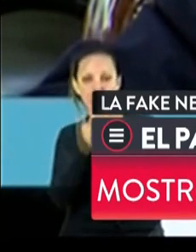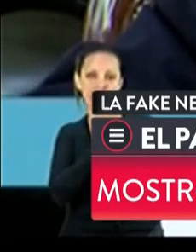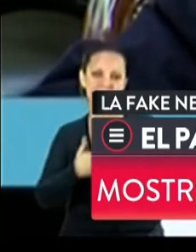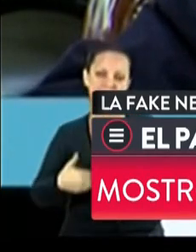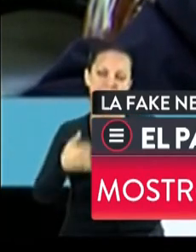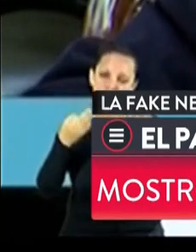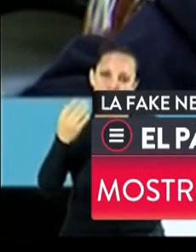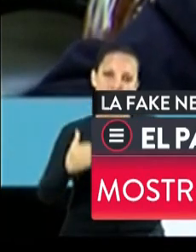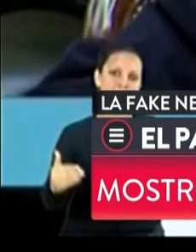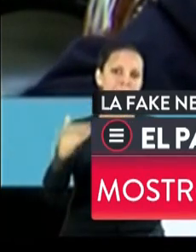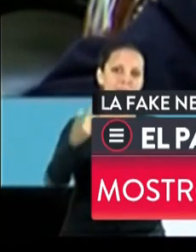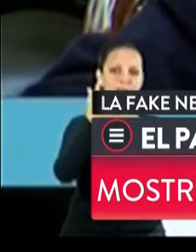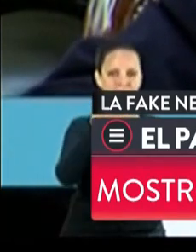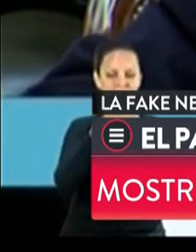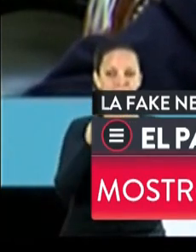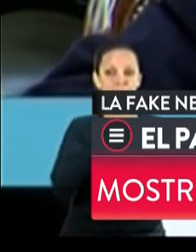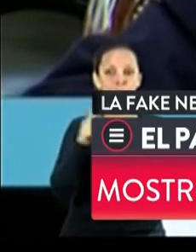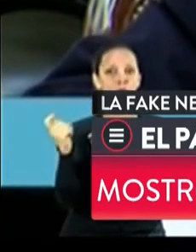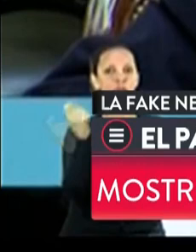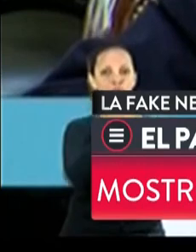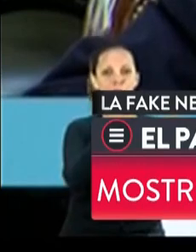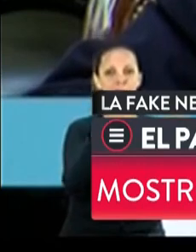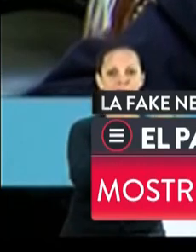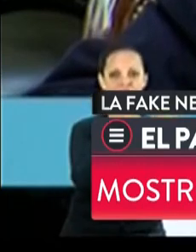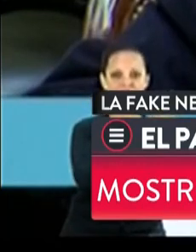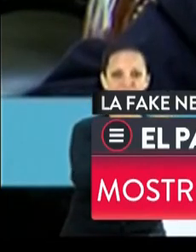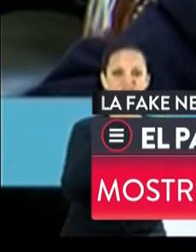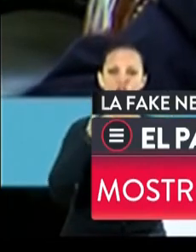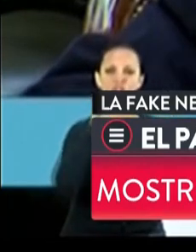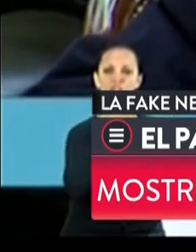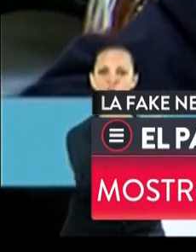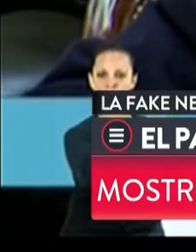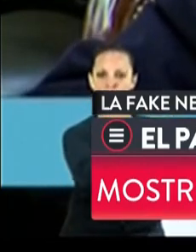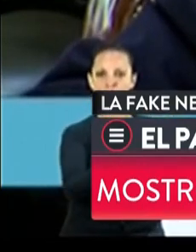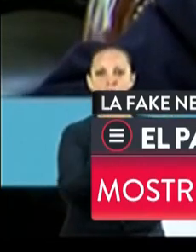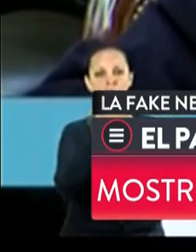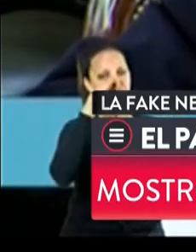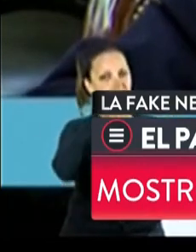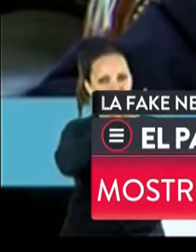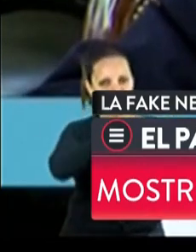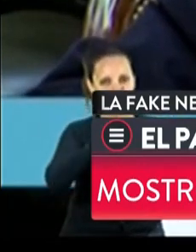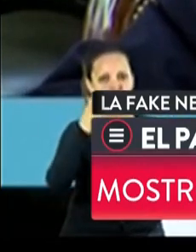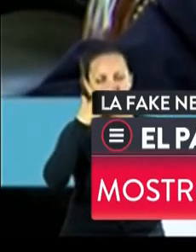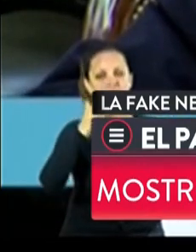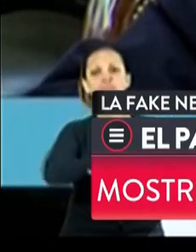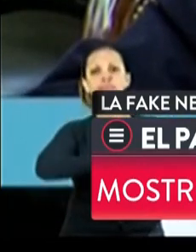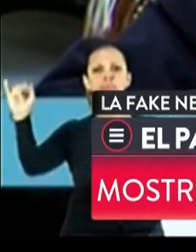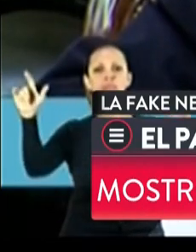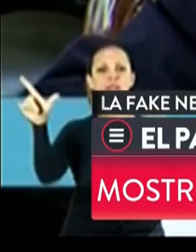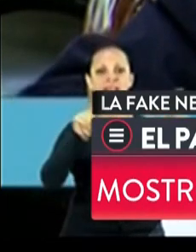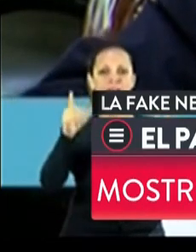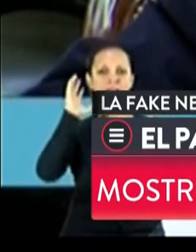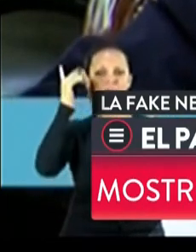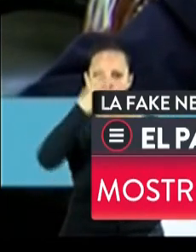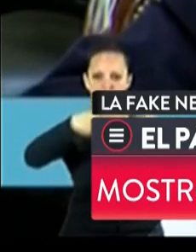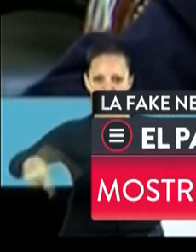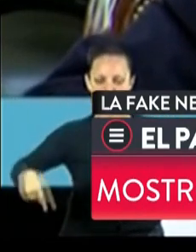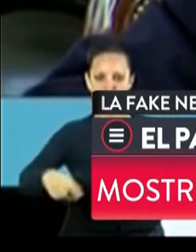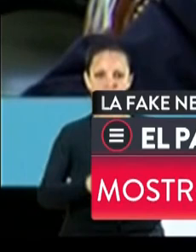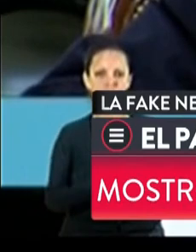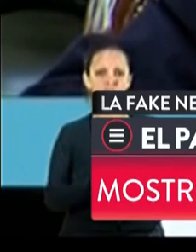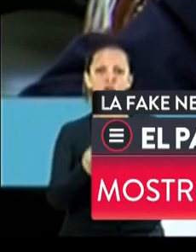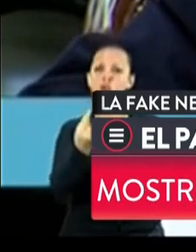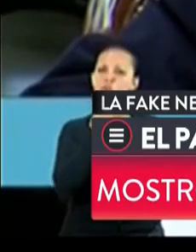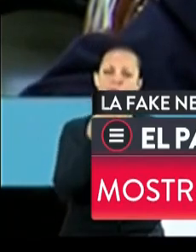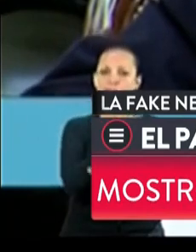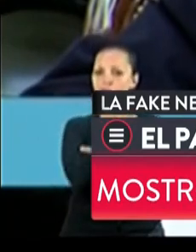esta acusación y nosotros vamos a mostrar esto en los medios periodísticos. No hay ninguna duda, señor presidente, que los incidentes de